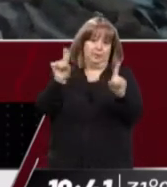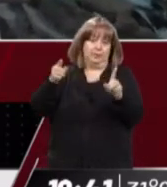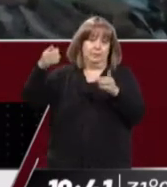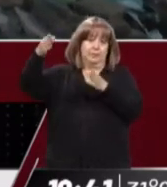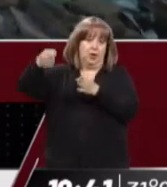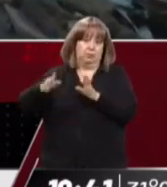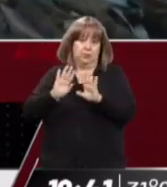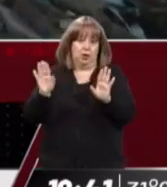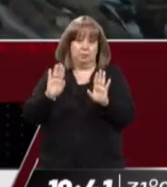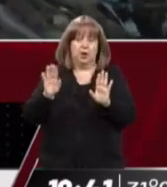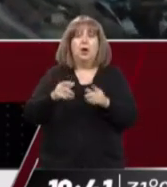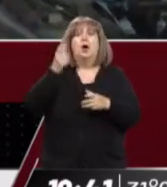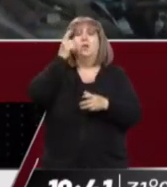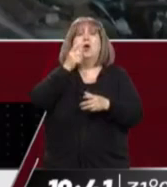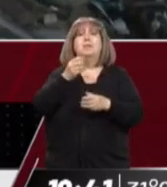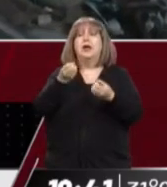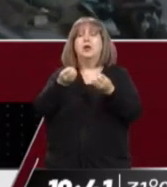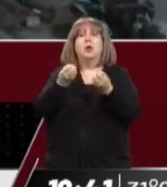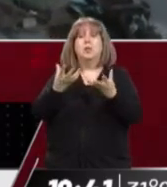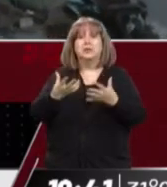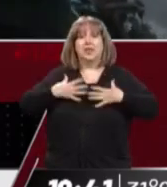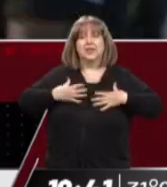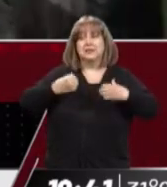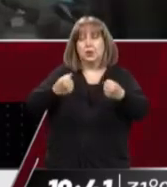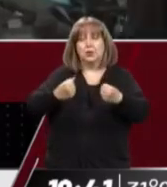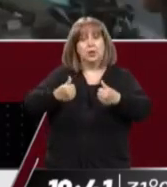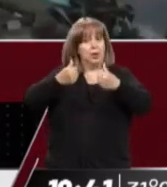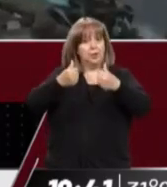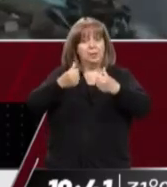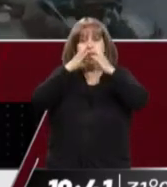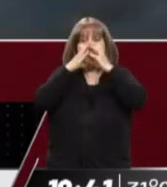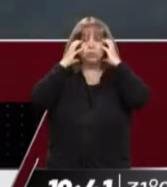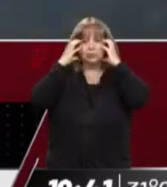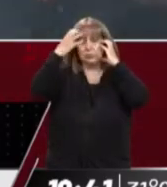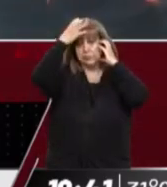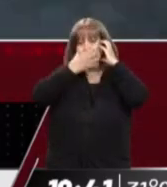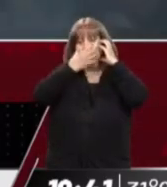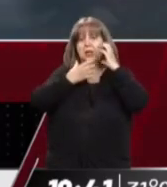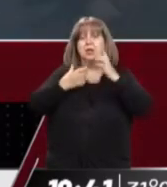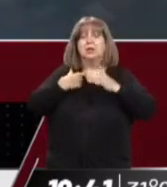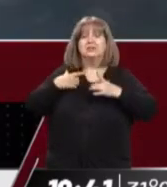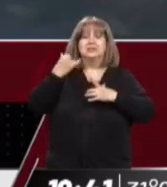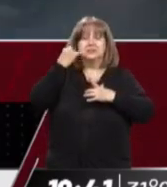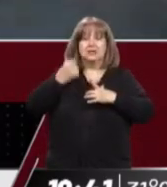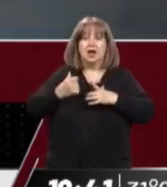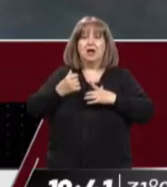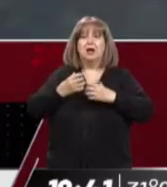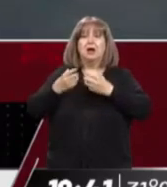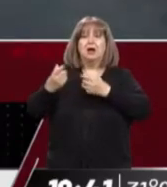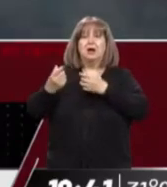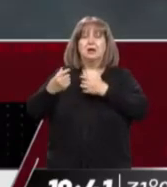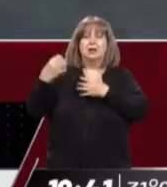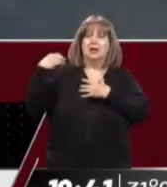tenemos los bomberos cómo están los bomberos están bien han tenido que hacer reposición de equipos autónomos de